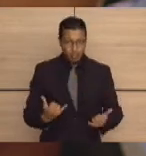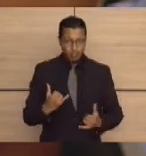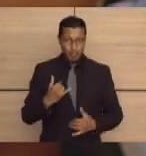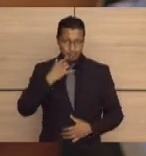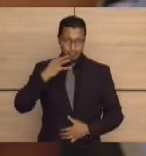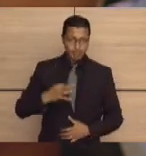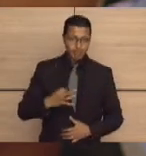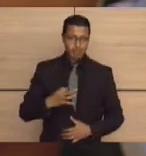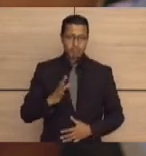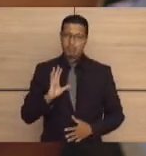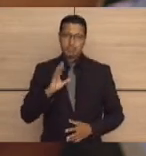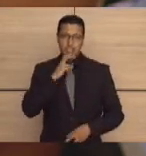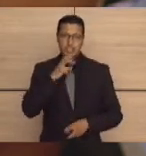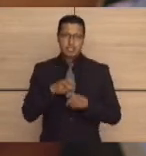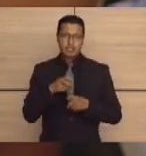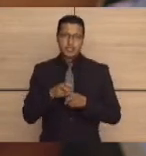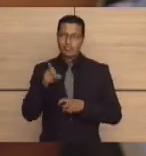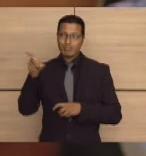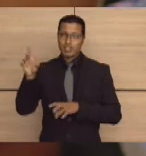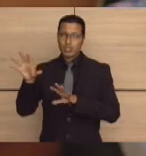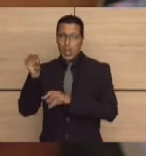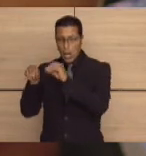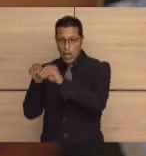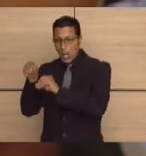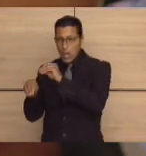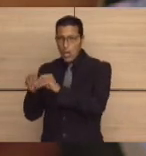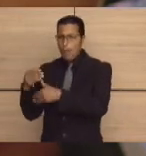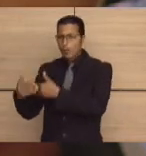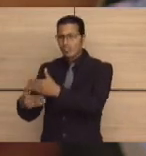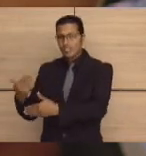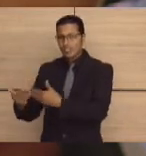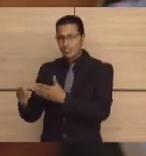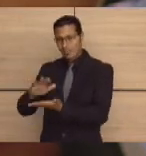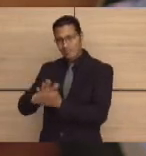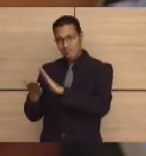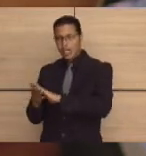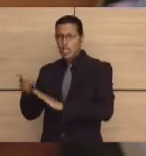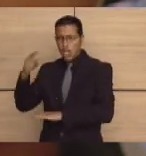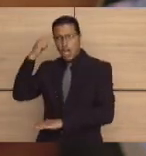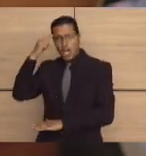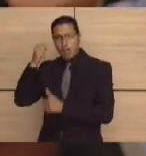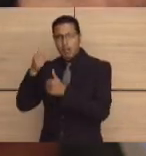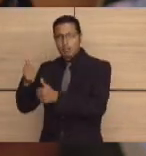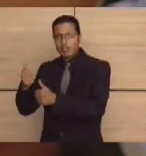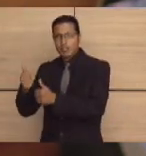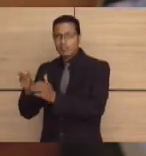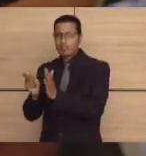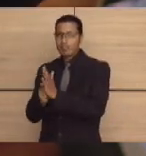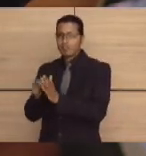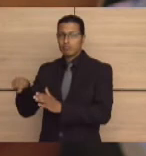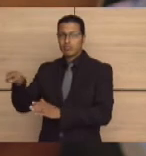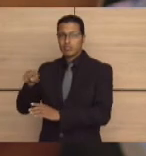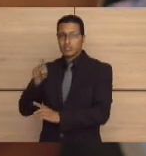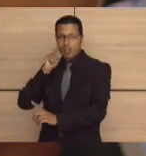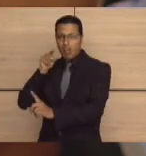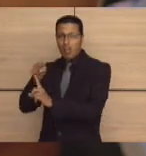a veces se diseñan unos procesos de paz con muy buenas intenciones, pero que ponen el énfasis solamente en